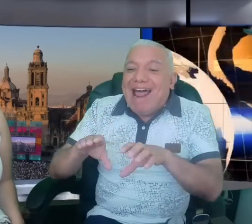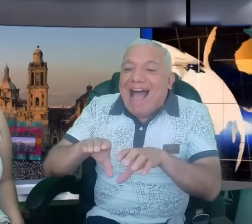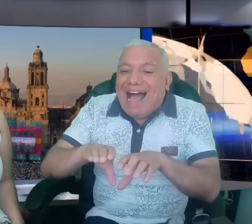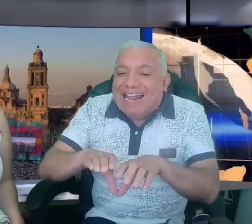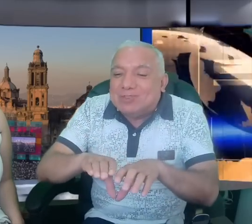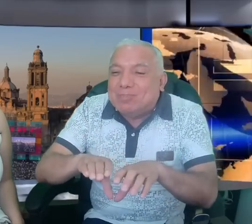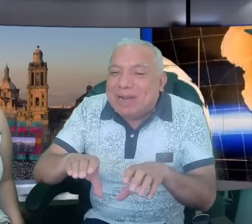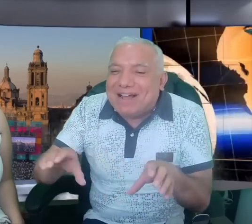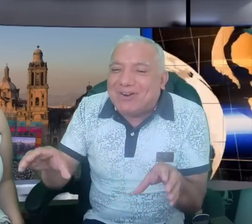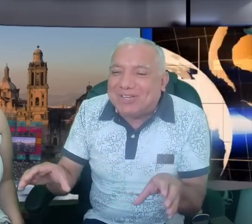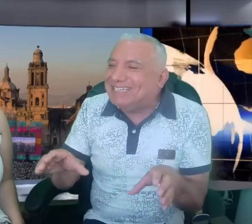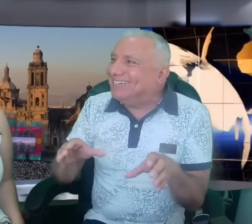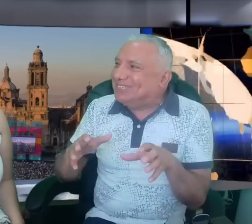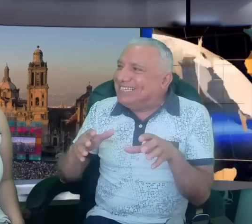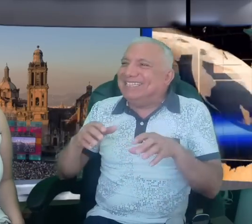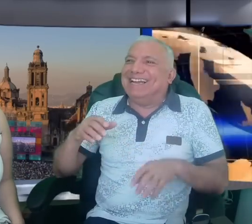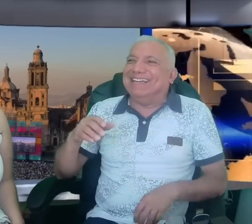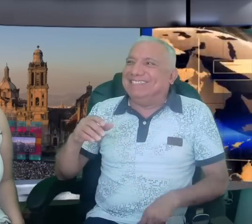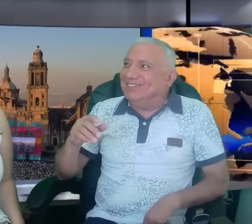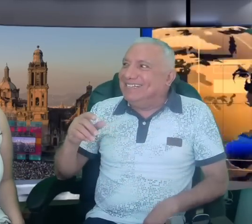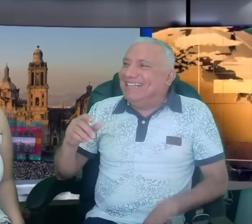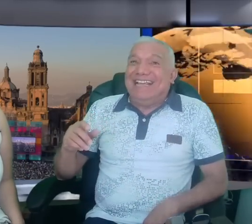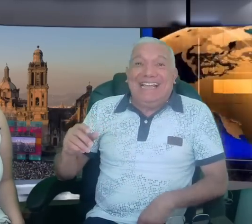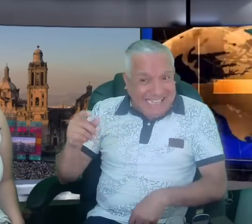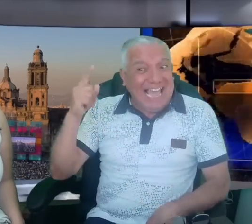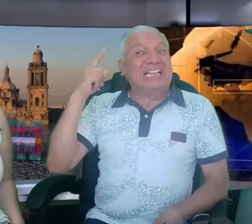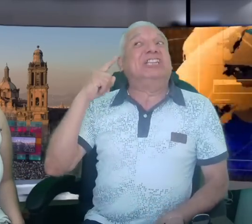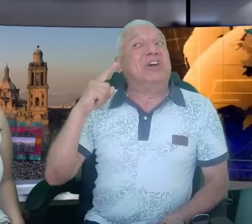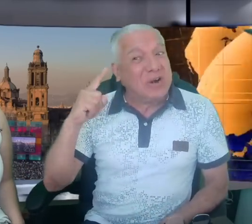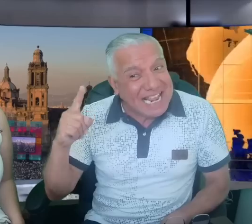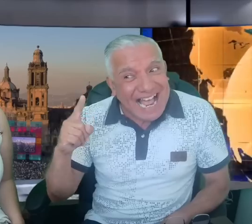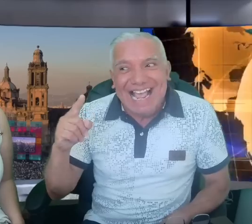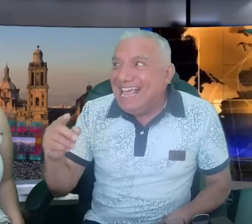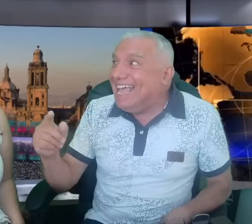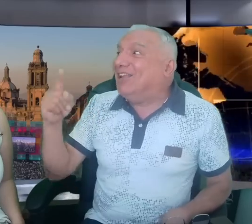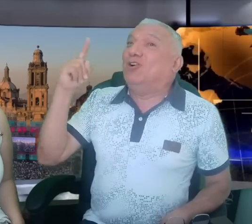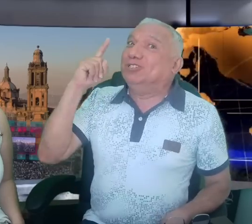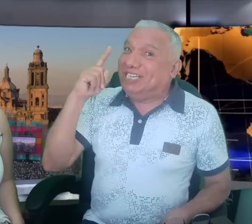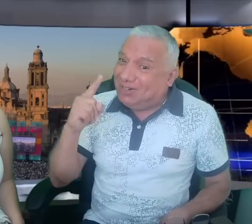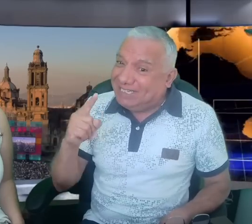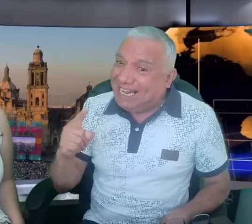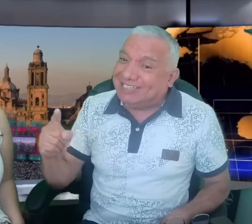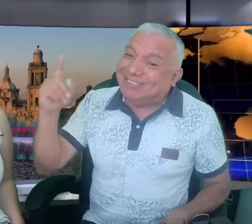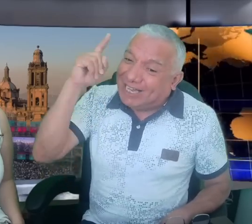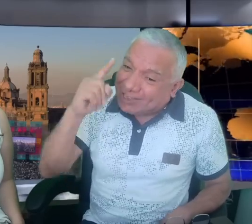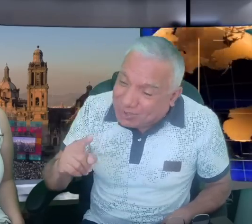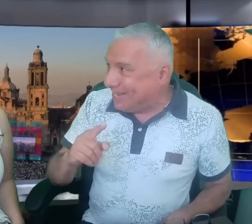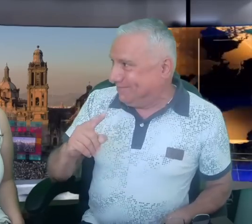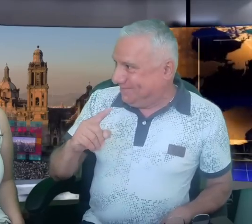vigila a la Suprema Corte de Justicia de la Nación es en teoría el Consejo de la